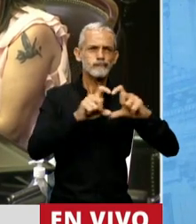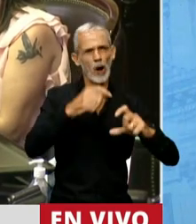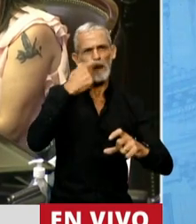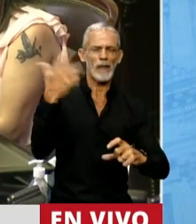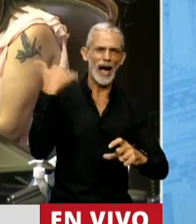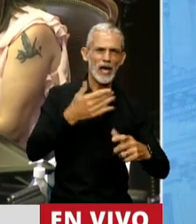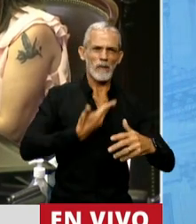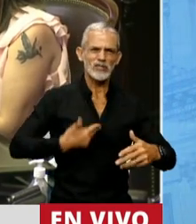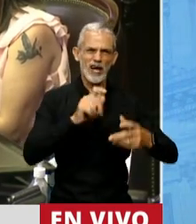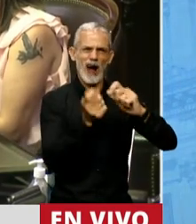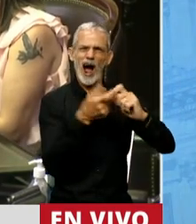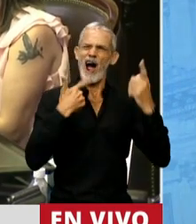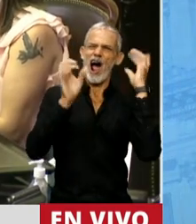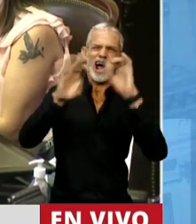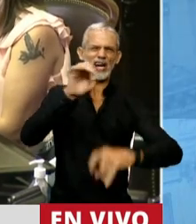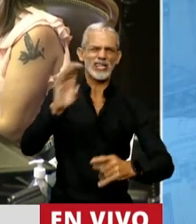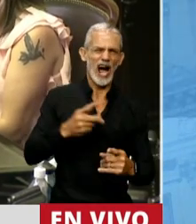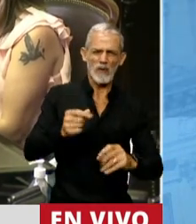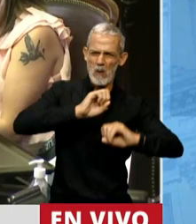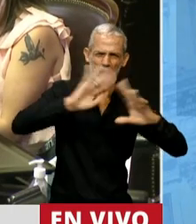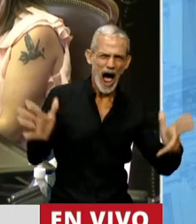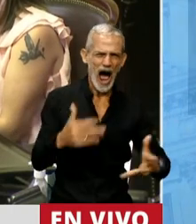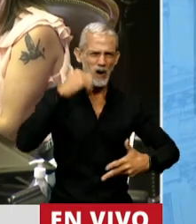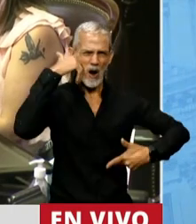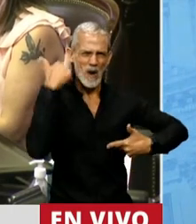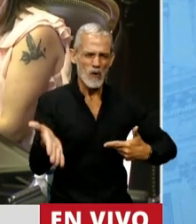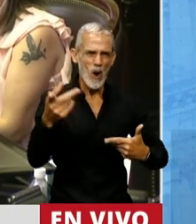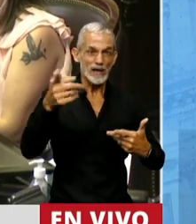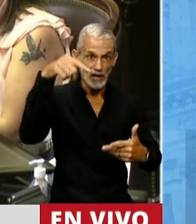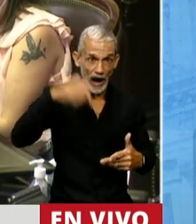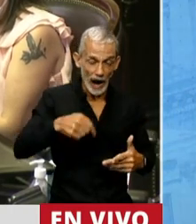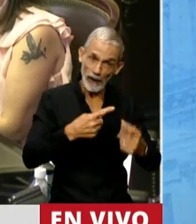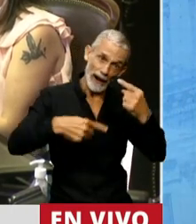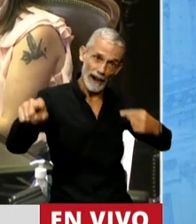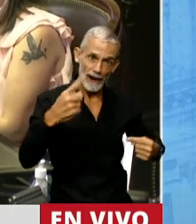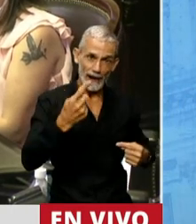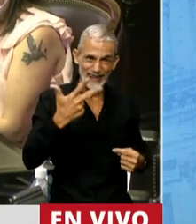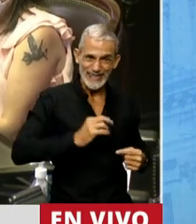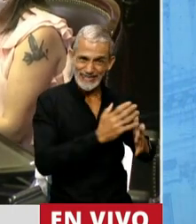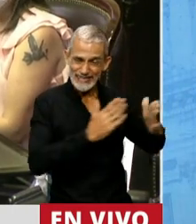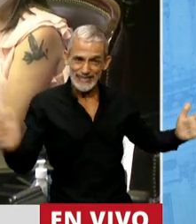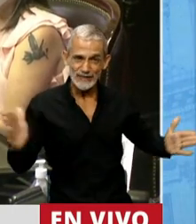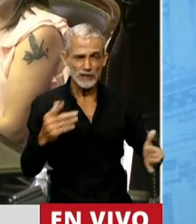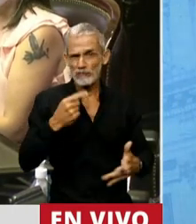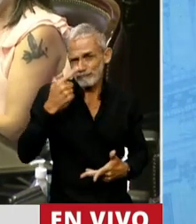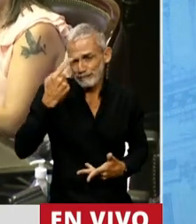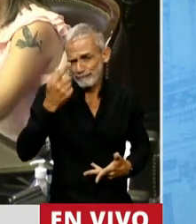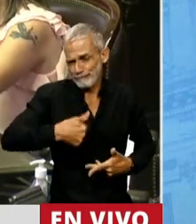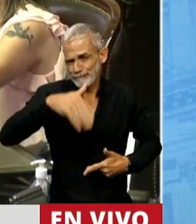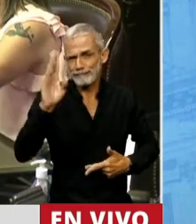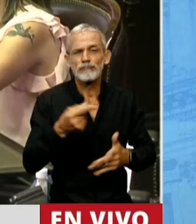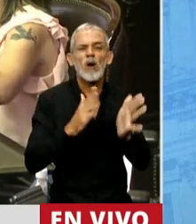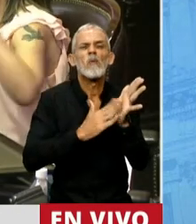se modificó, que se rasgaban las vestiduras, no les interesa ahora esta comprobada,